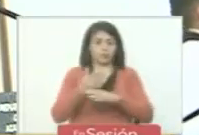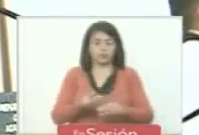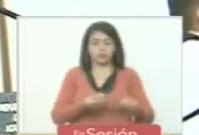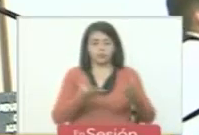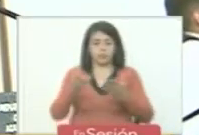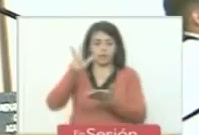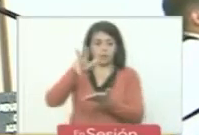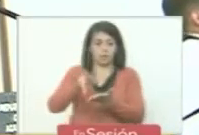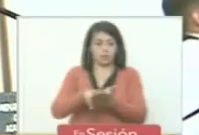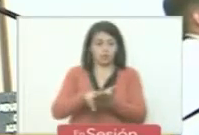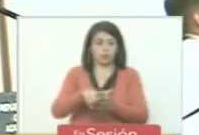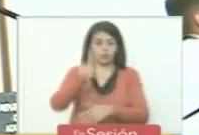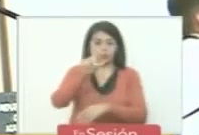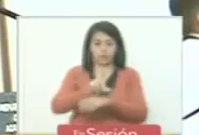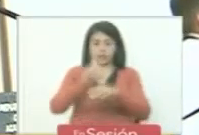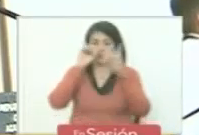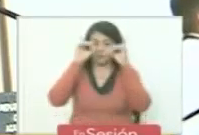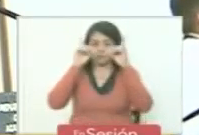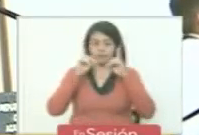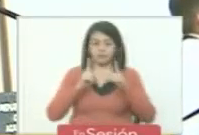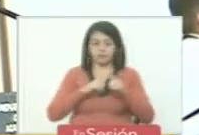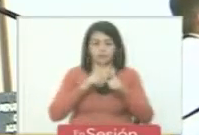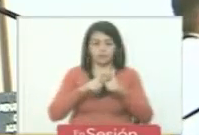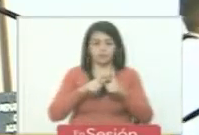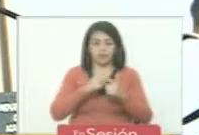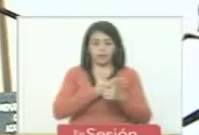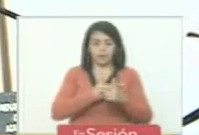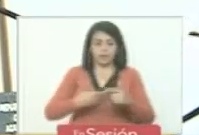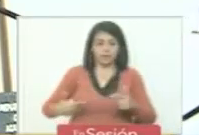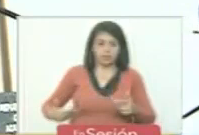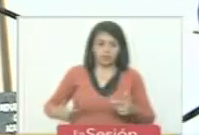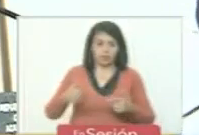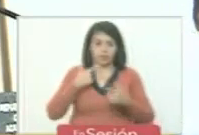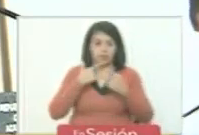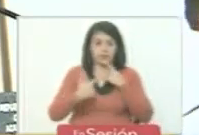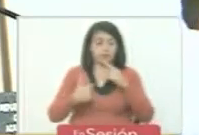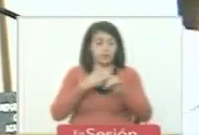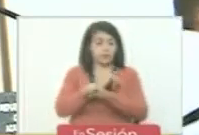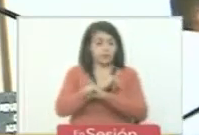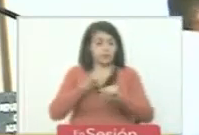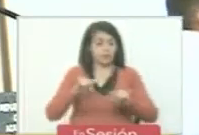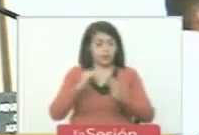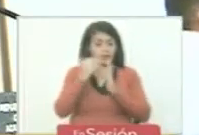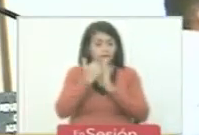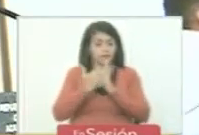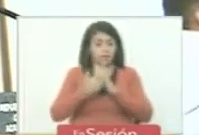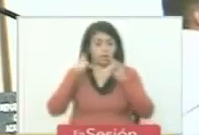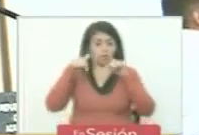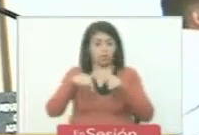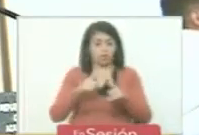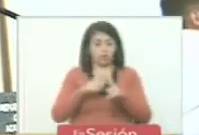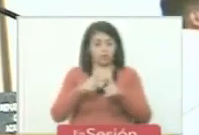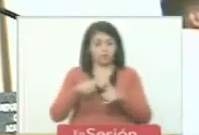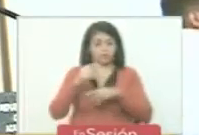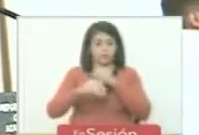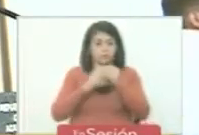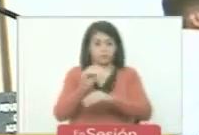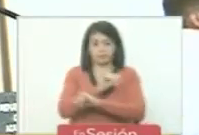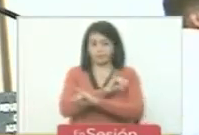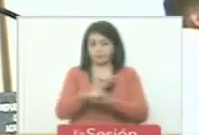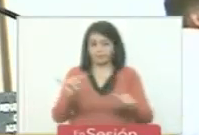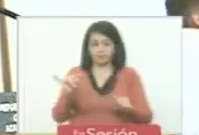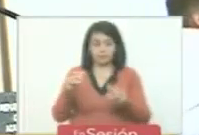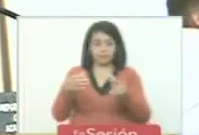resultó aprobado por unanimidad. El presidente señaló que agotados los puntos del orden del día, se levanta la